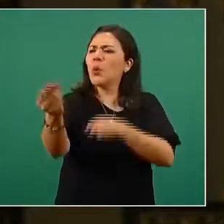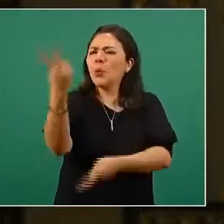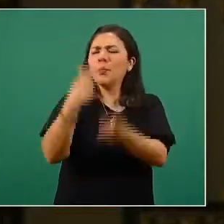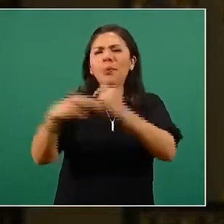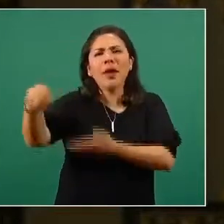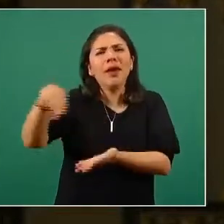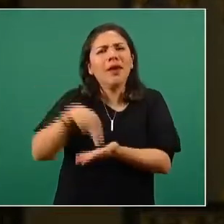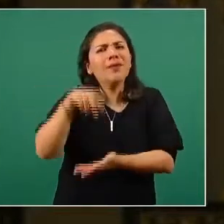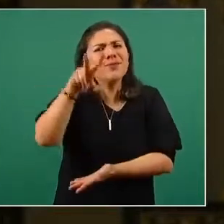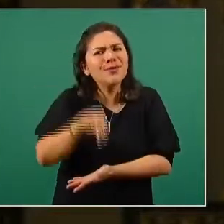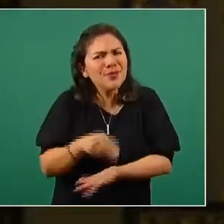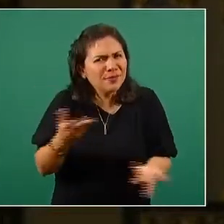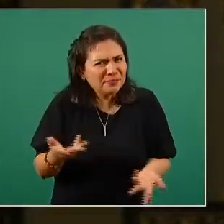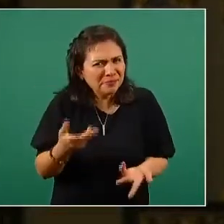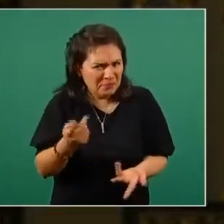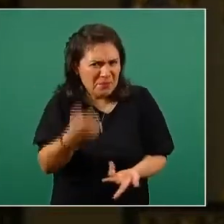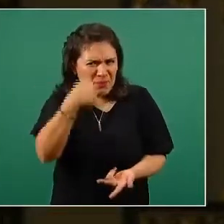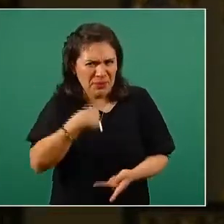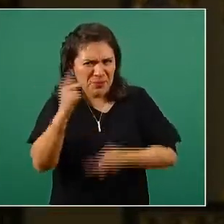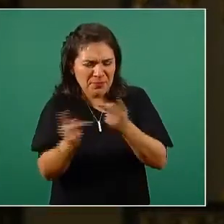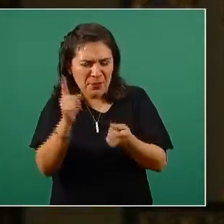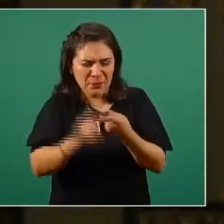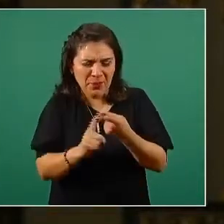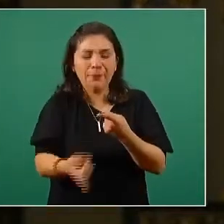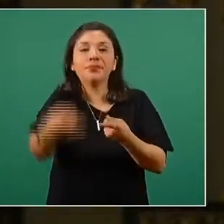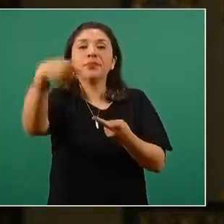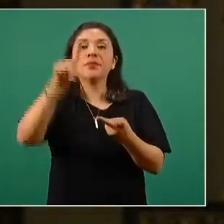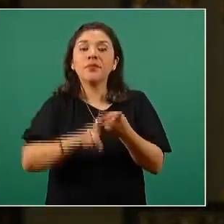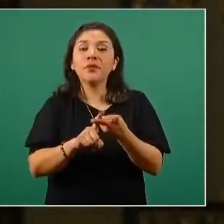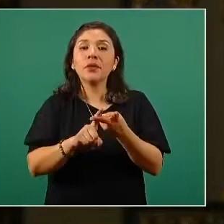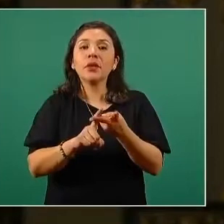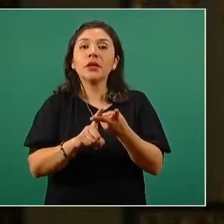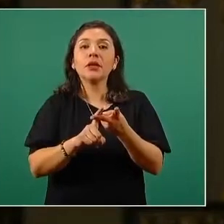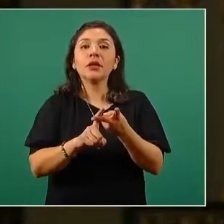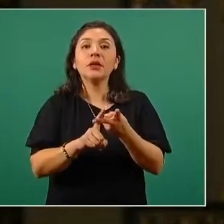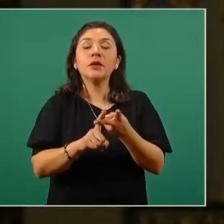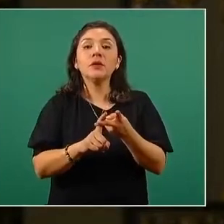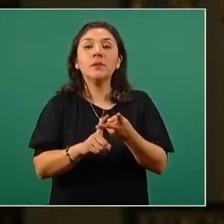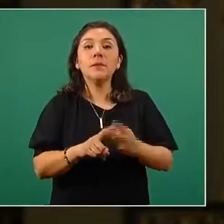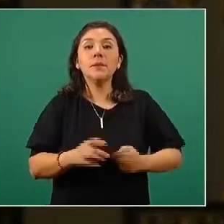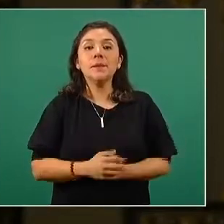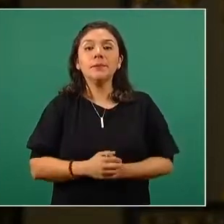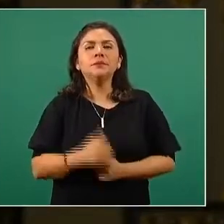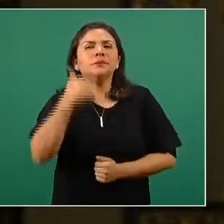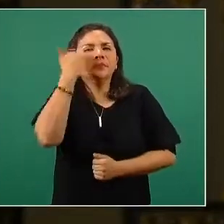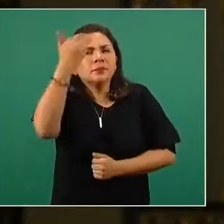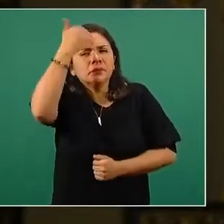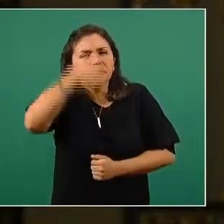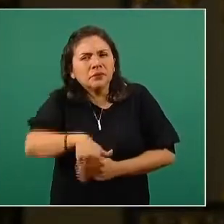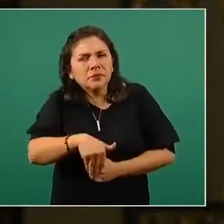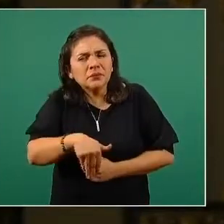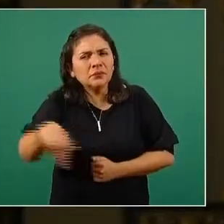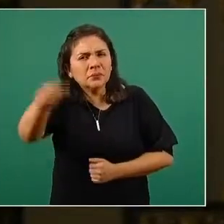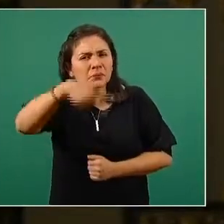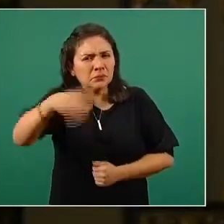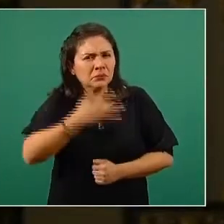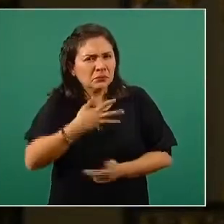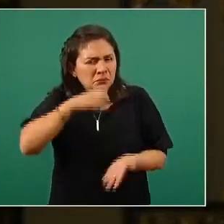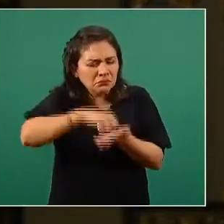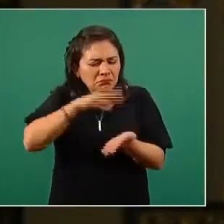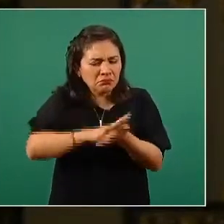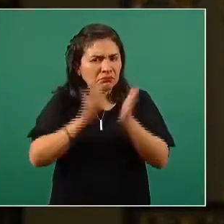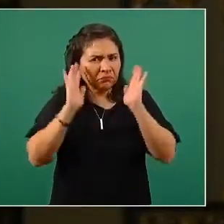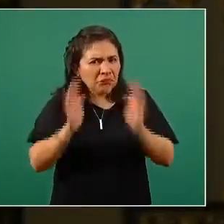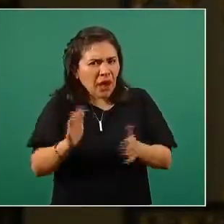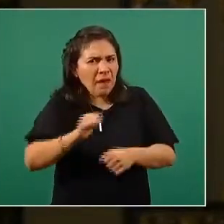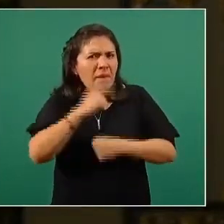esta manera? Esa sería la primera pregunta. Y la segunda, por ejemplo, quisiera saber si tendrían algún reporte más